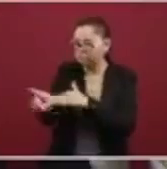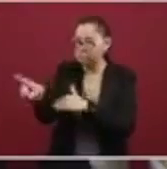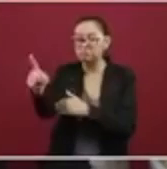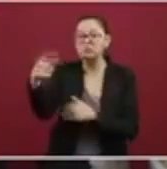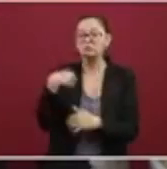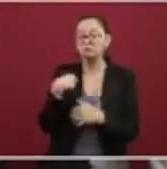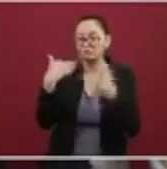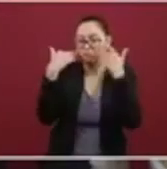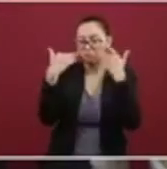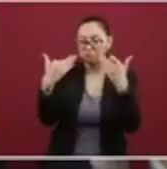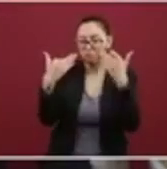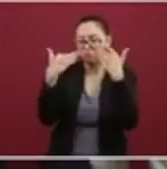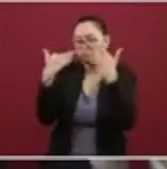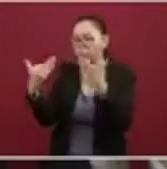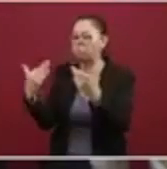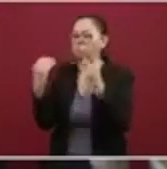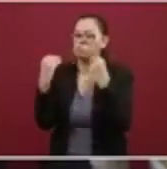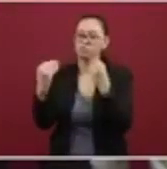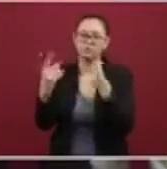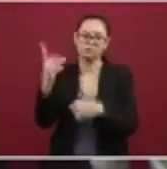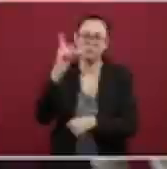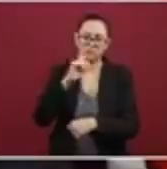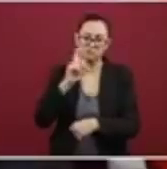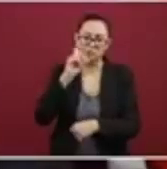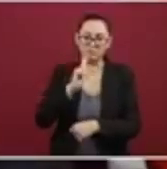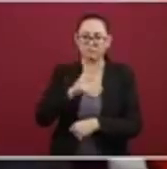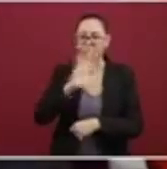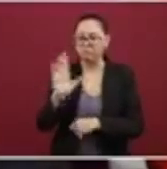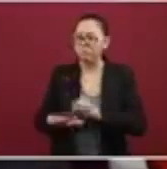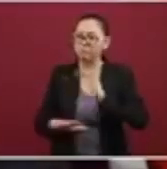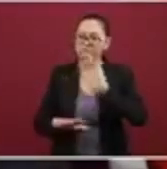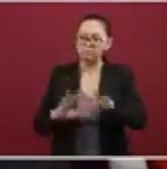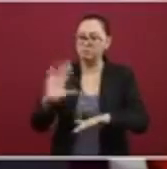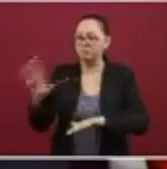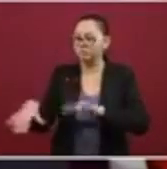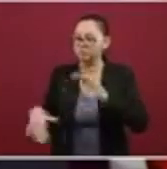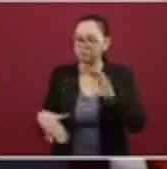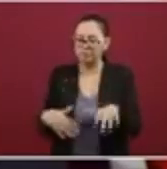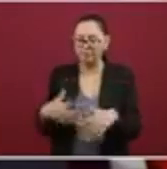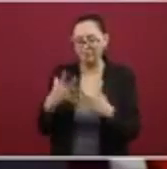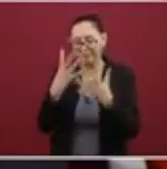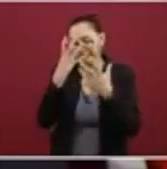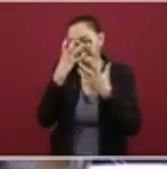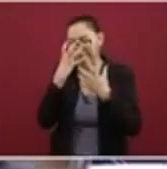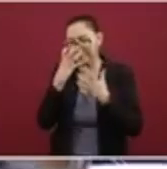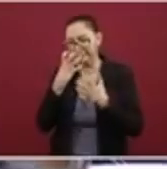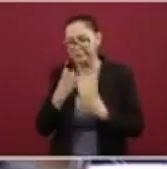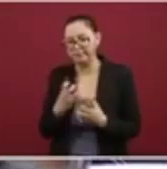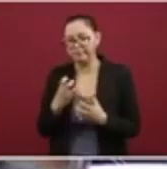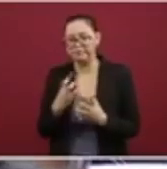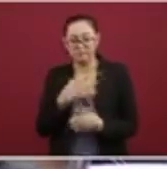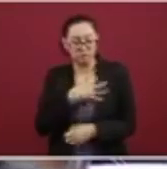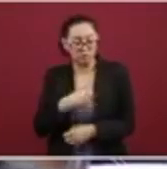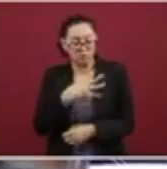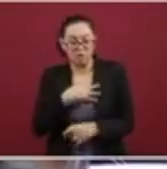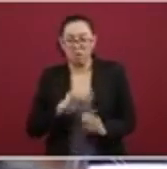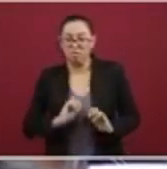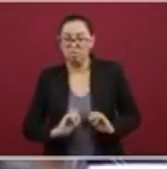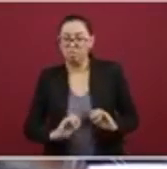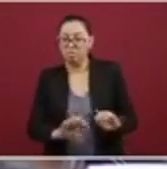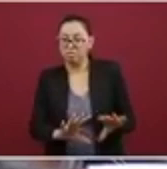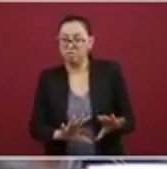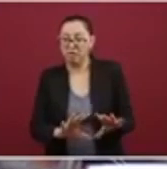tocó ver morir muchas mujeres. Es triste verlas partir por dejar a un hijo en